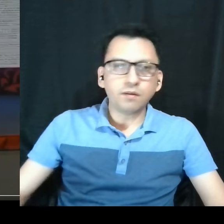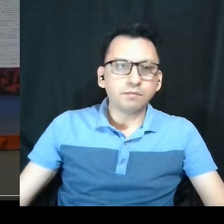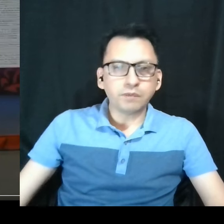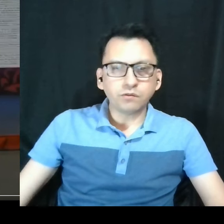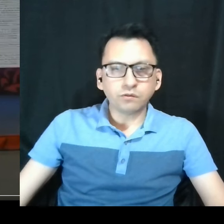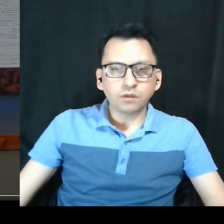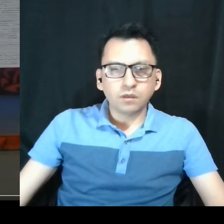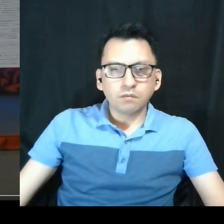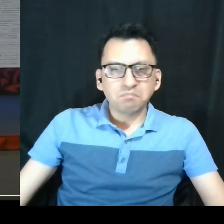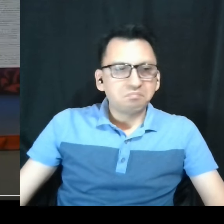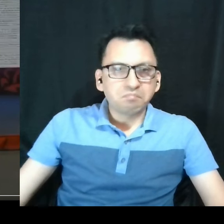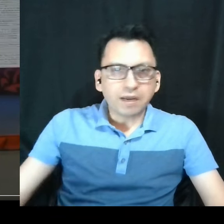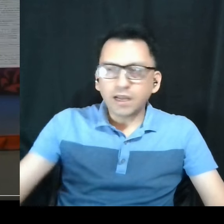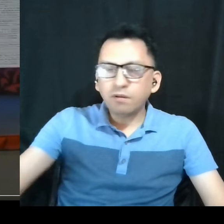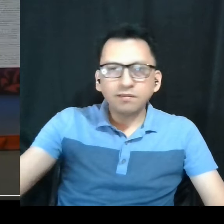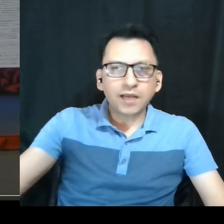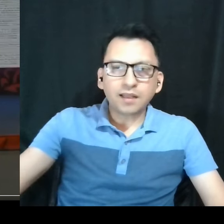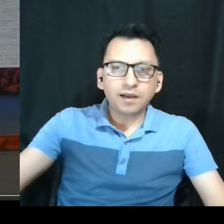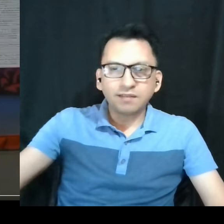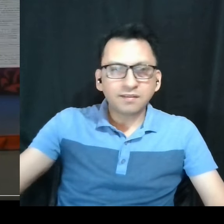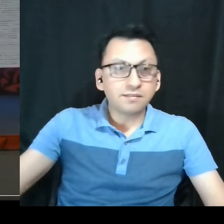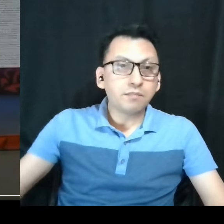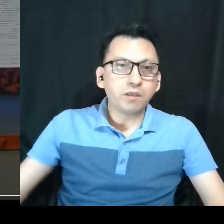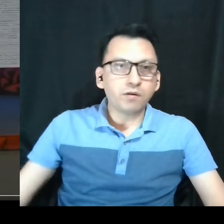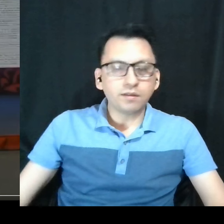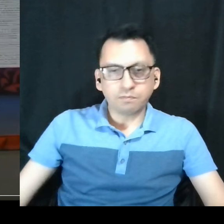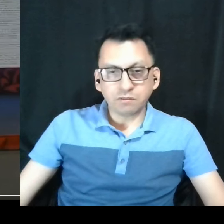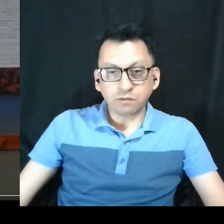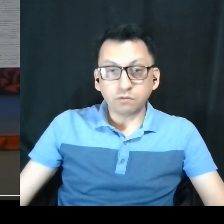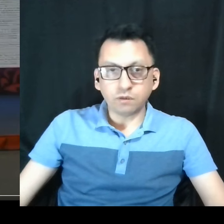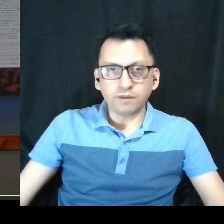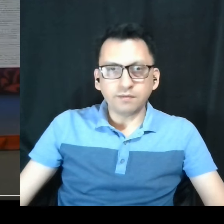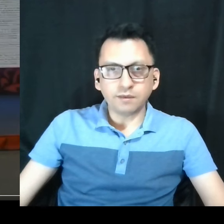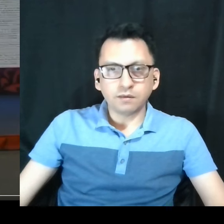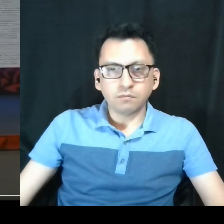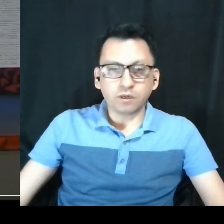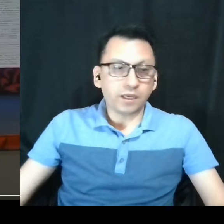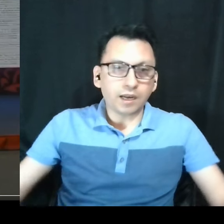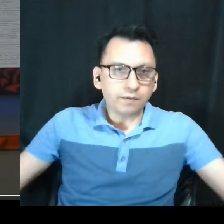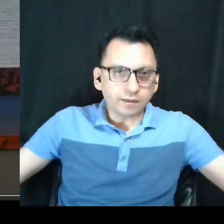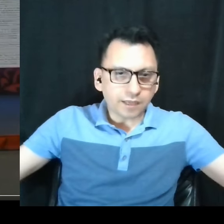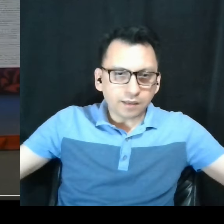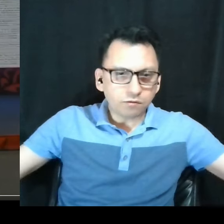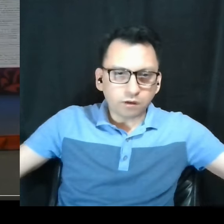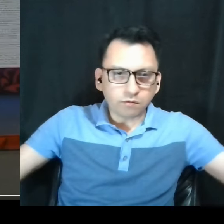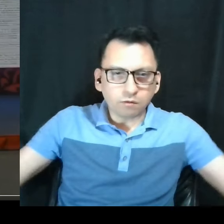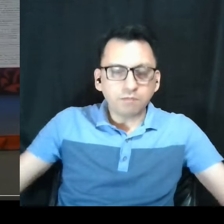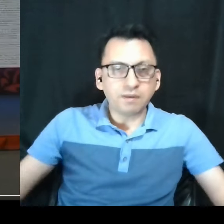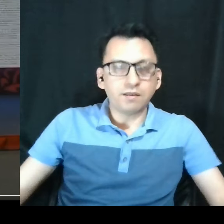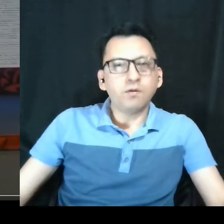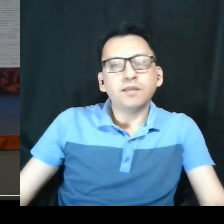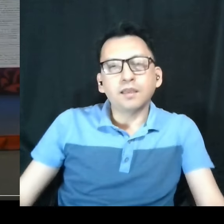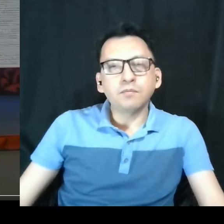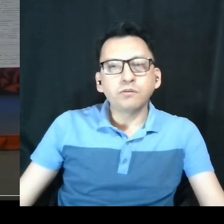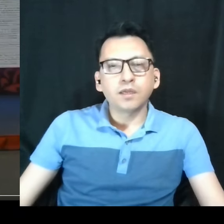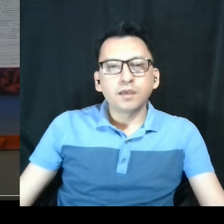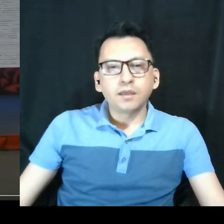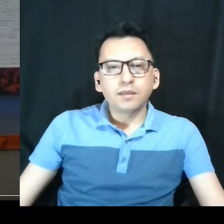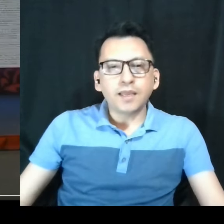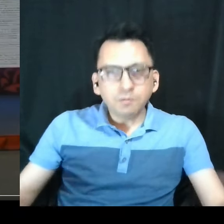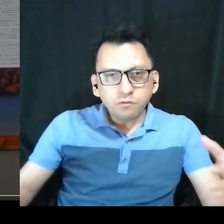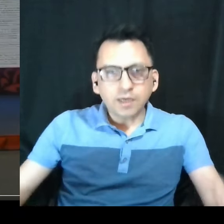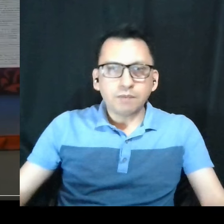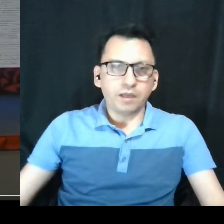vale 1000 millones de pesos para él no es nada gastarse 100 millones de pesos en su defensa porque la libertad es es lo más preciado que